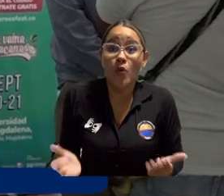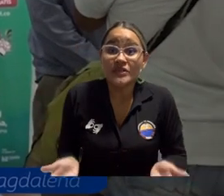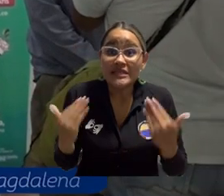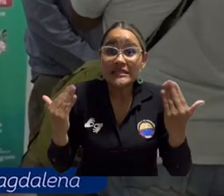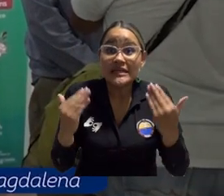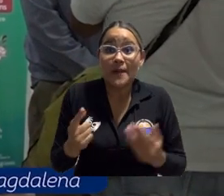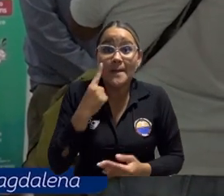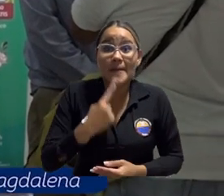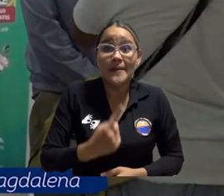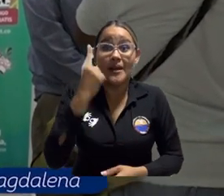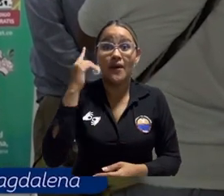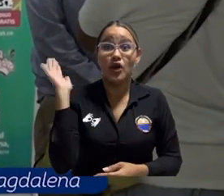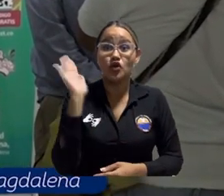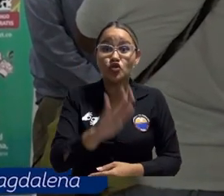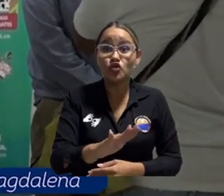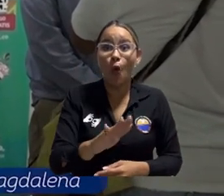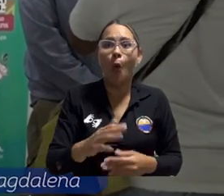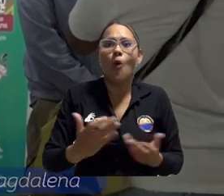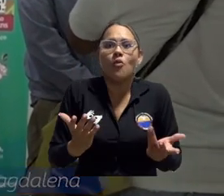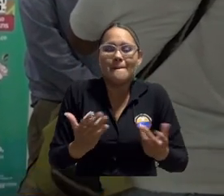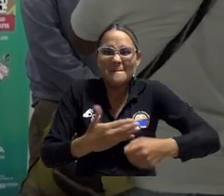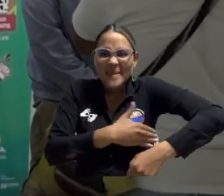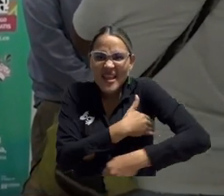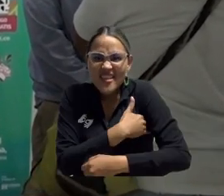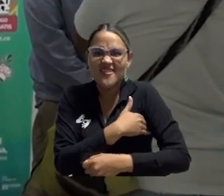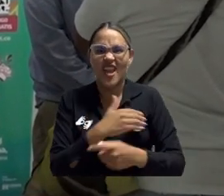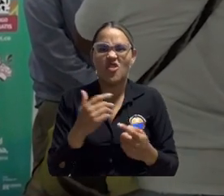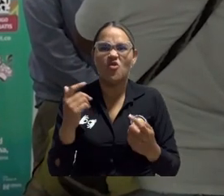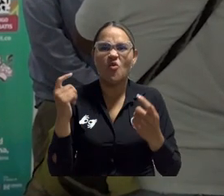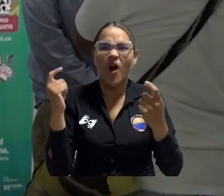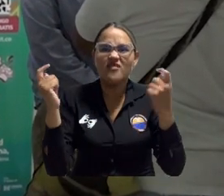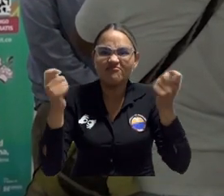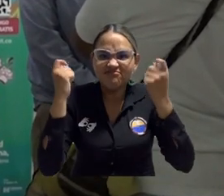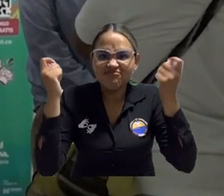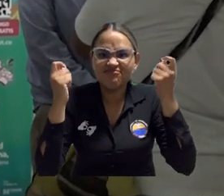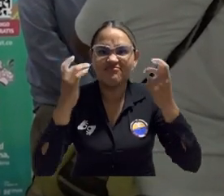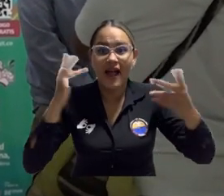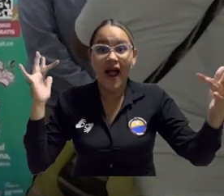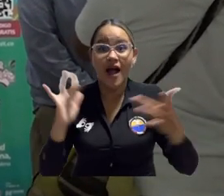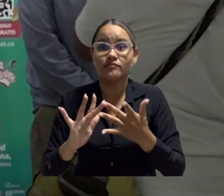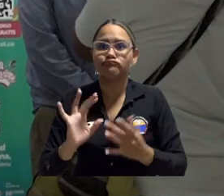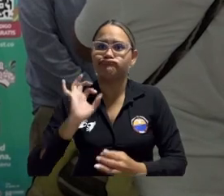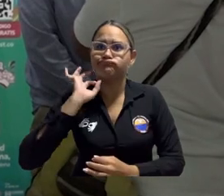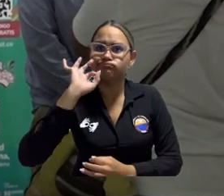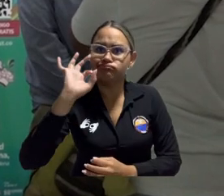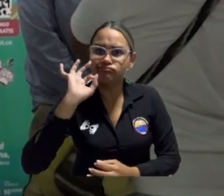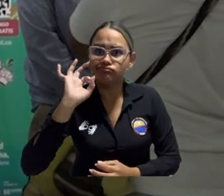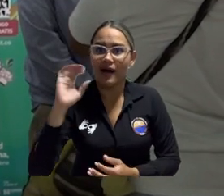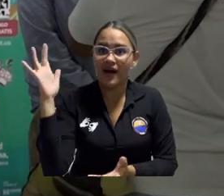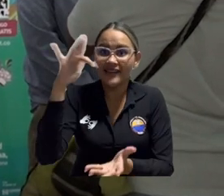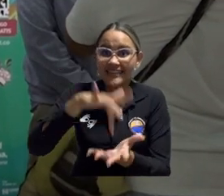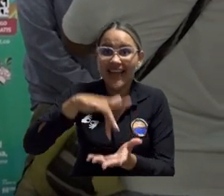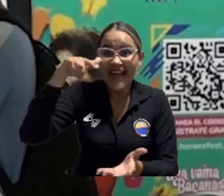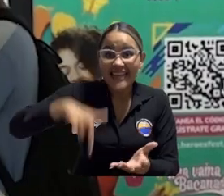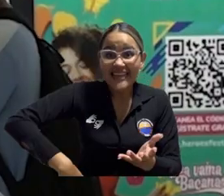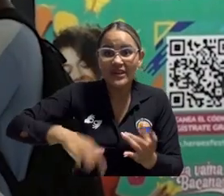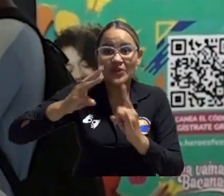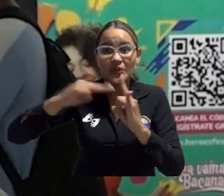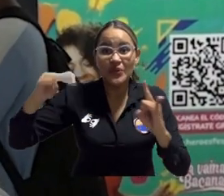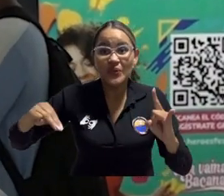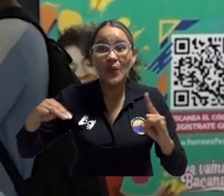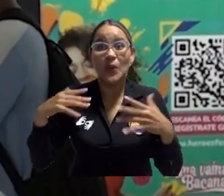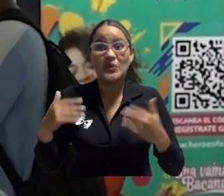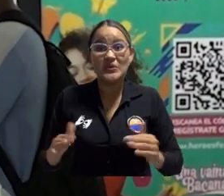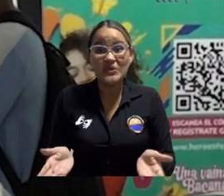que desde Impulsa, desde el Ministerio de Comercio, Industria y Comercio, hayan llegado aquí a Santa Marta a realizar este gran evento, Héroes Fest. Este es el